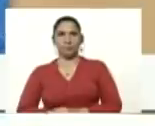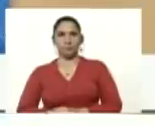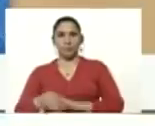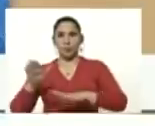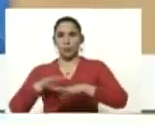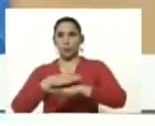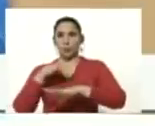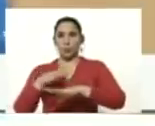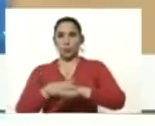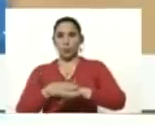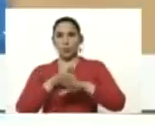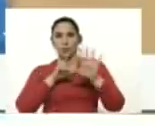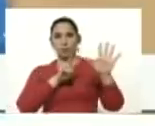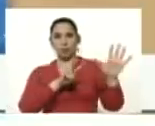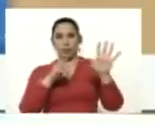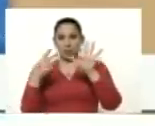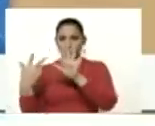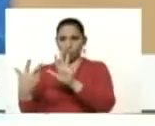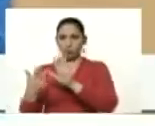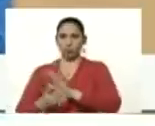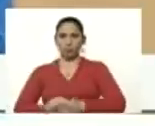El jueves le toca a 7 y 8.